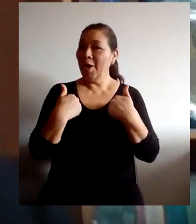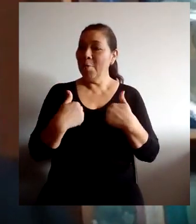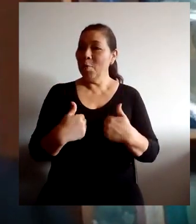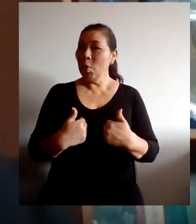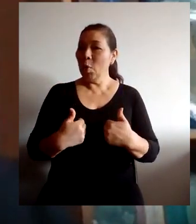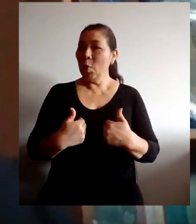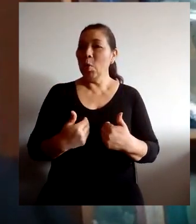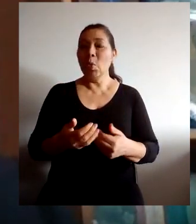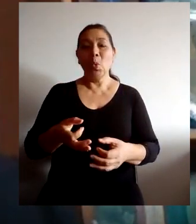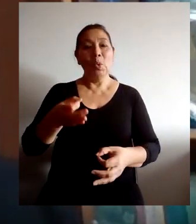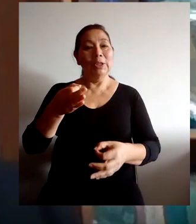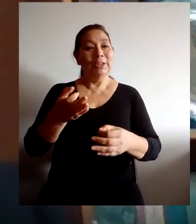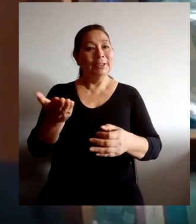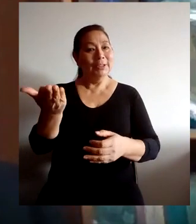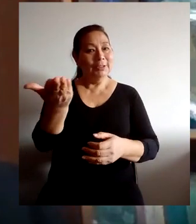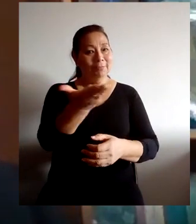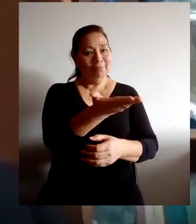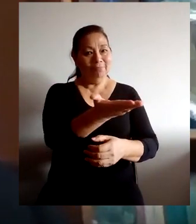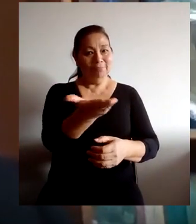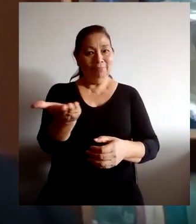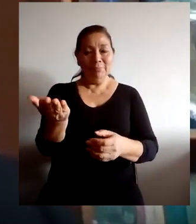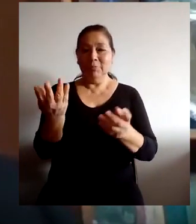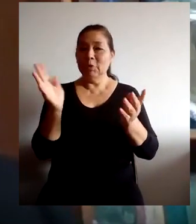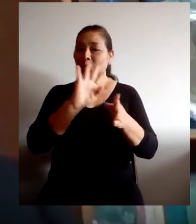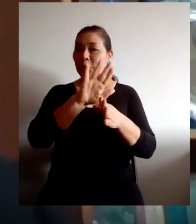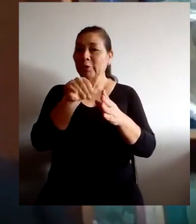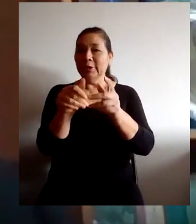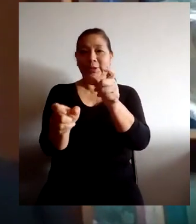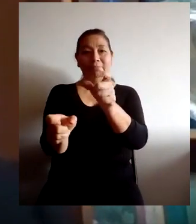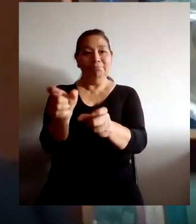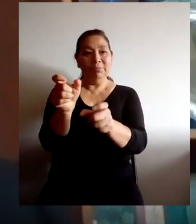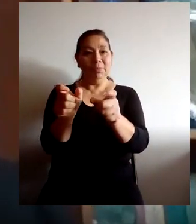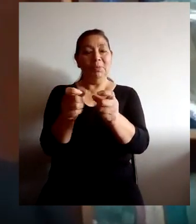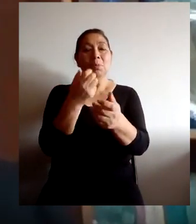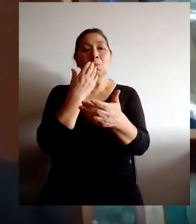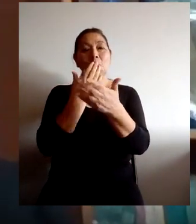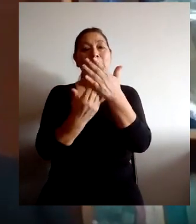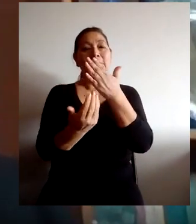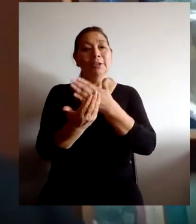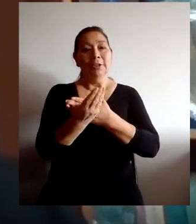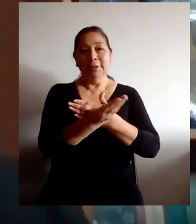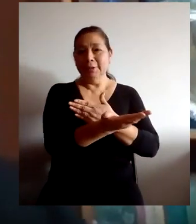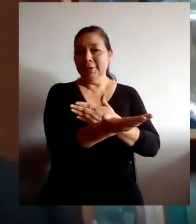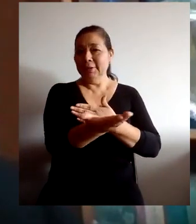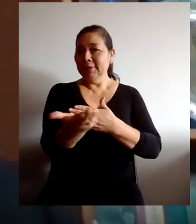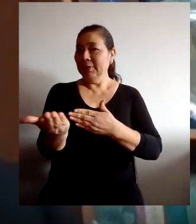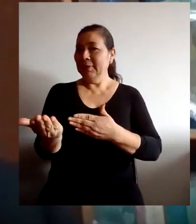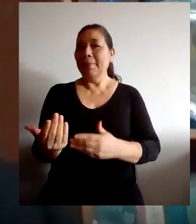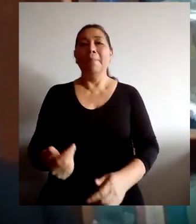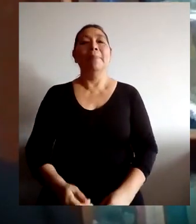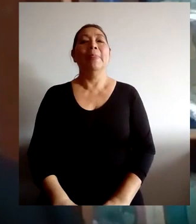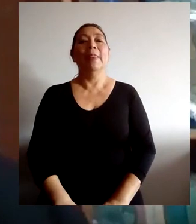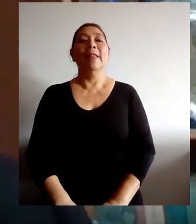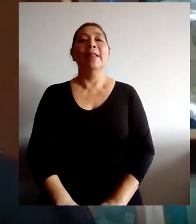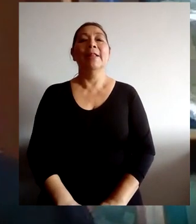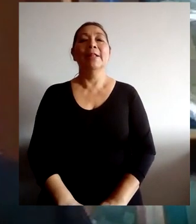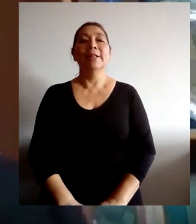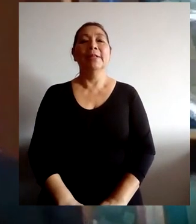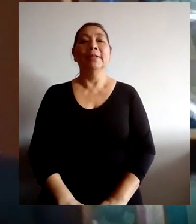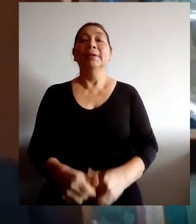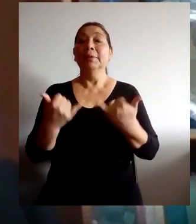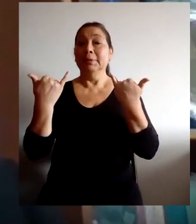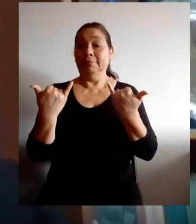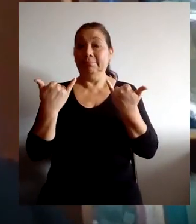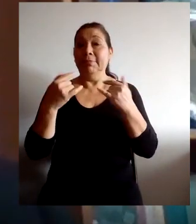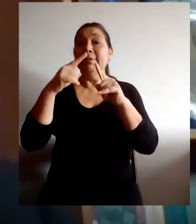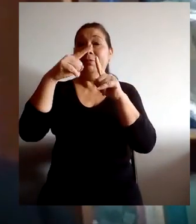días. Para el Tribunal Constitucional y especialmente para